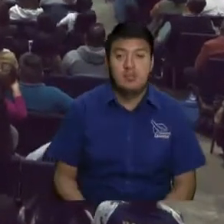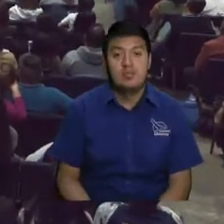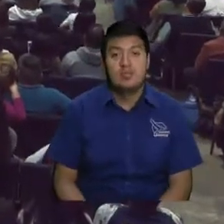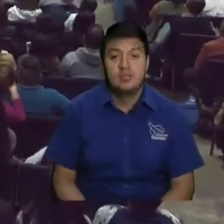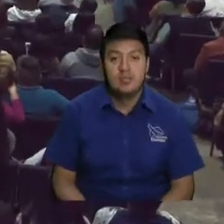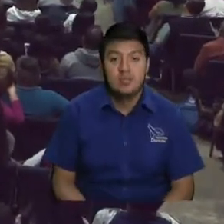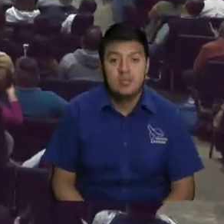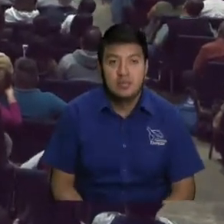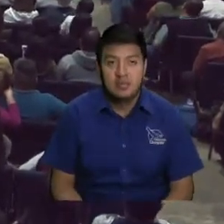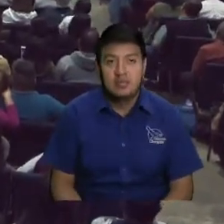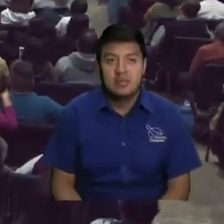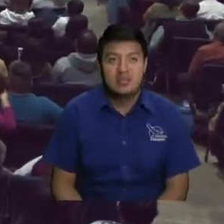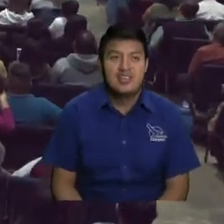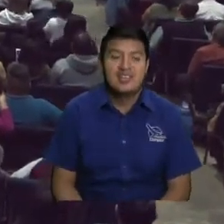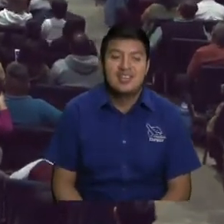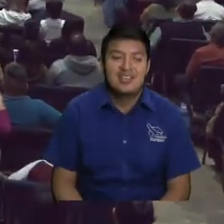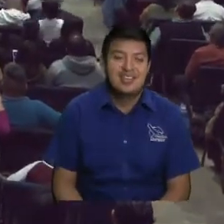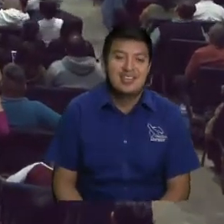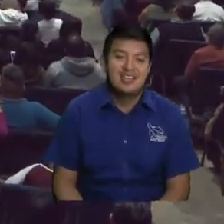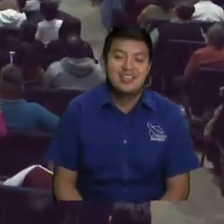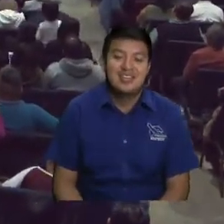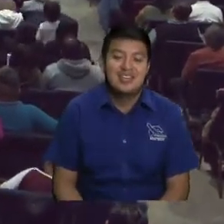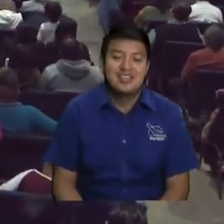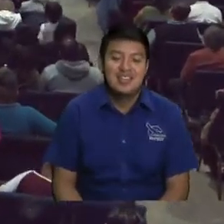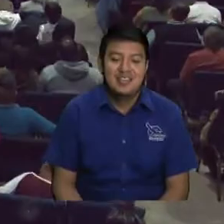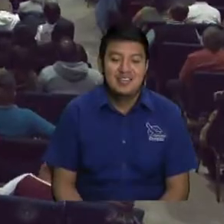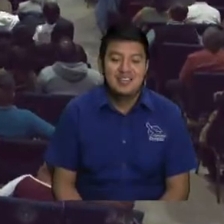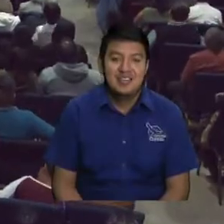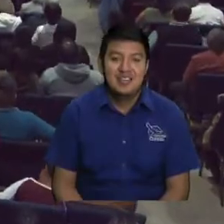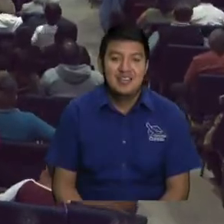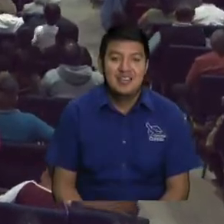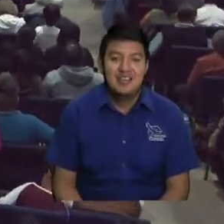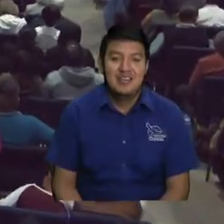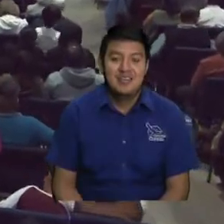eres amorreo. Le dijeron a Israel, ¿verdad?